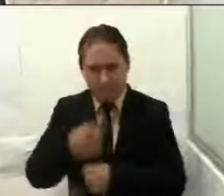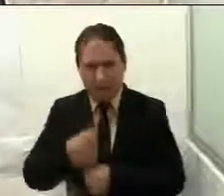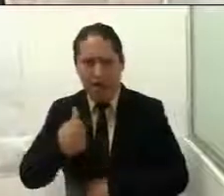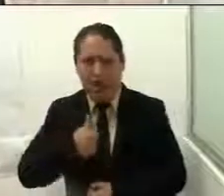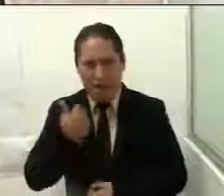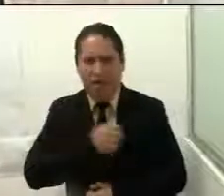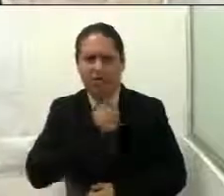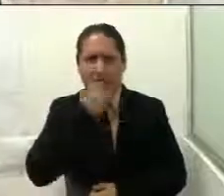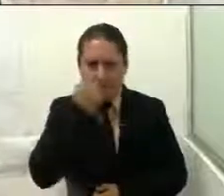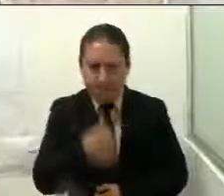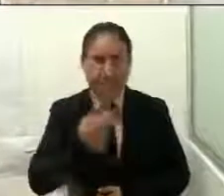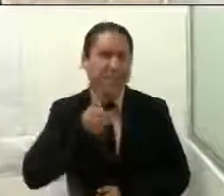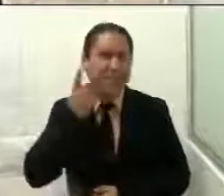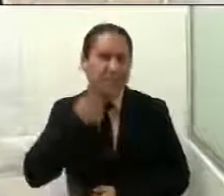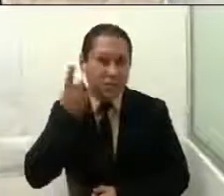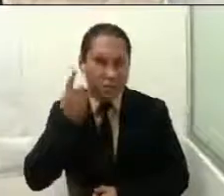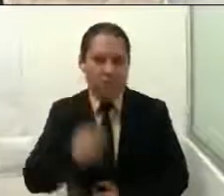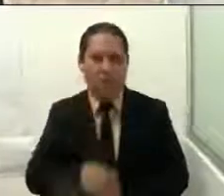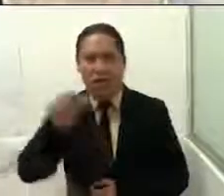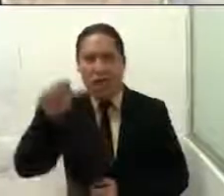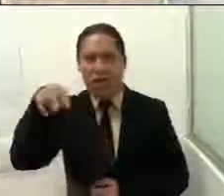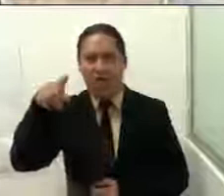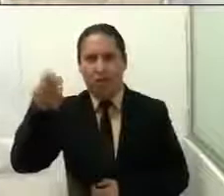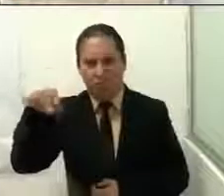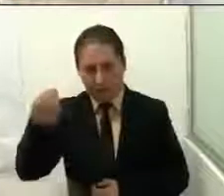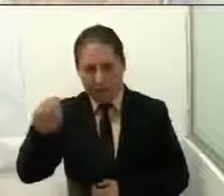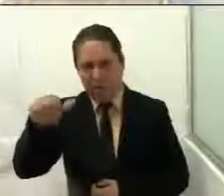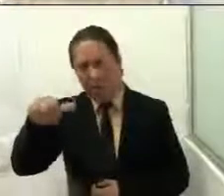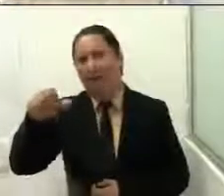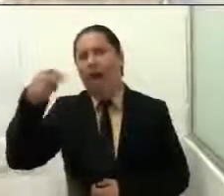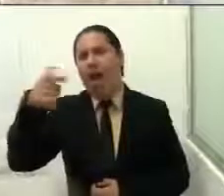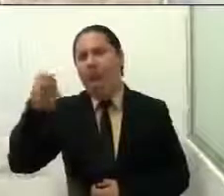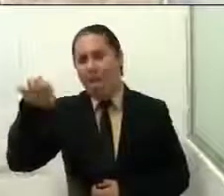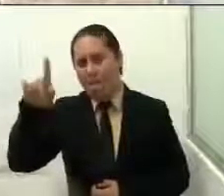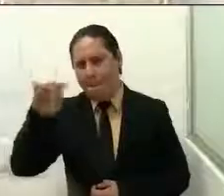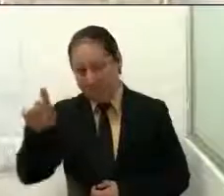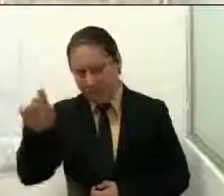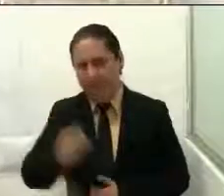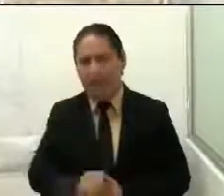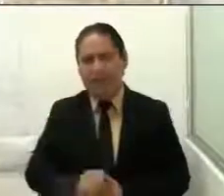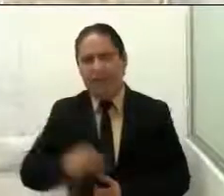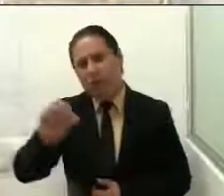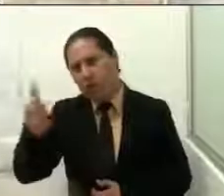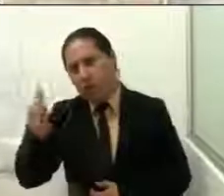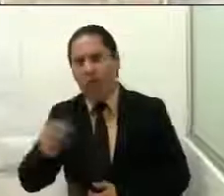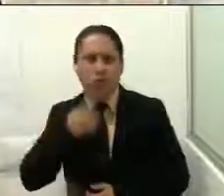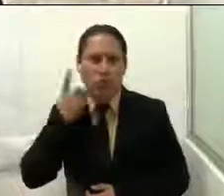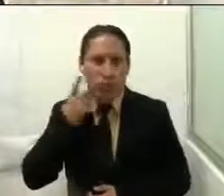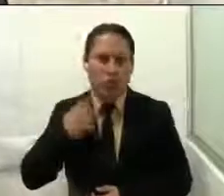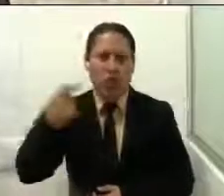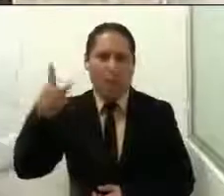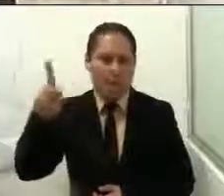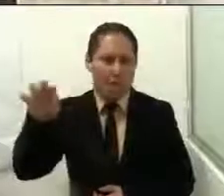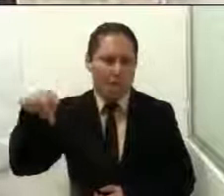saludar también a los diputados antonio gómez luna y luis de jesús' penagos lópez muchas gracias